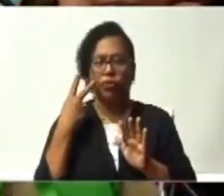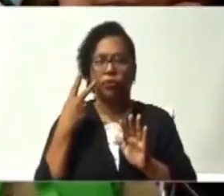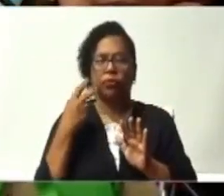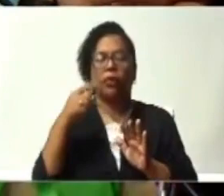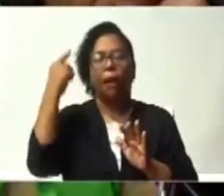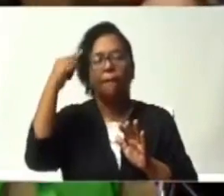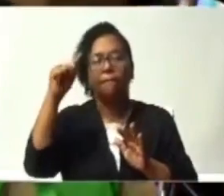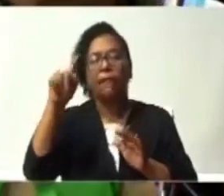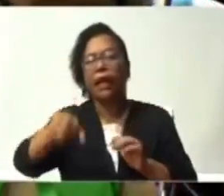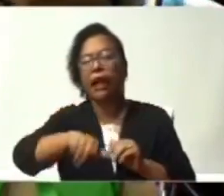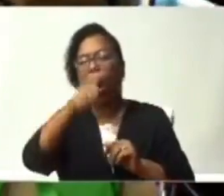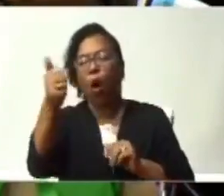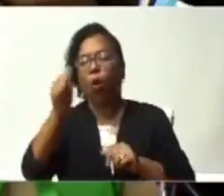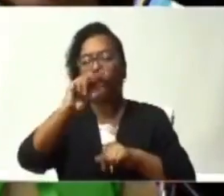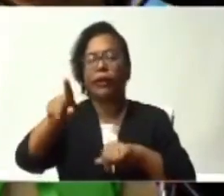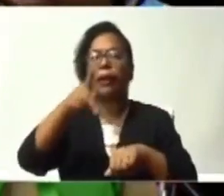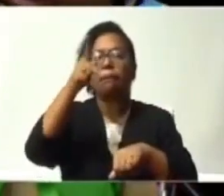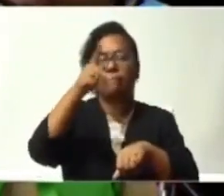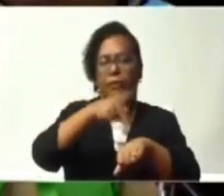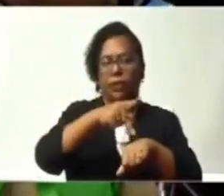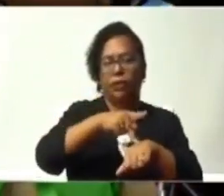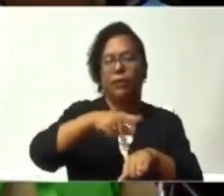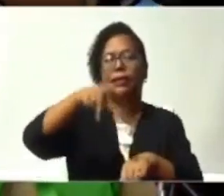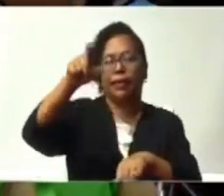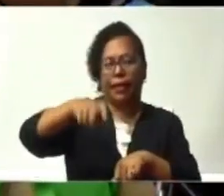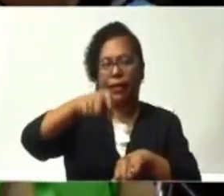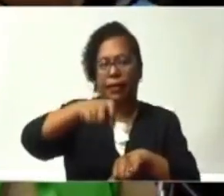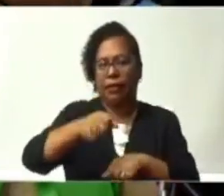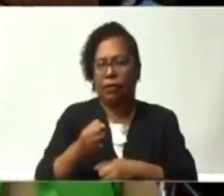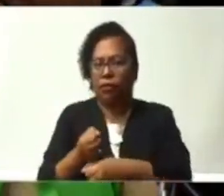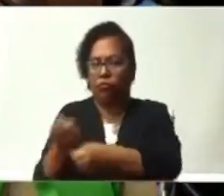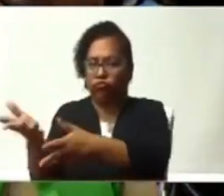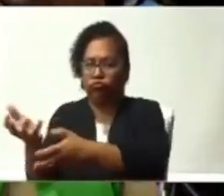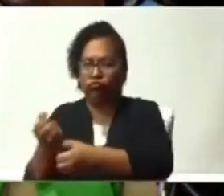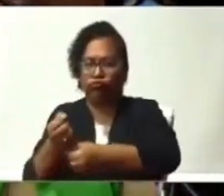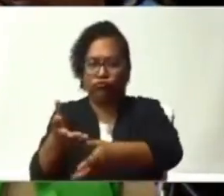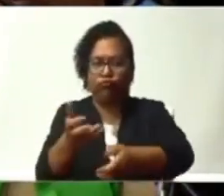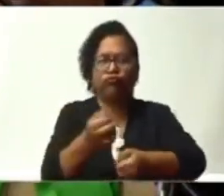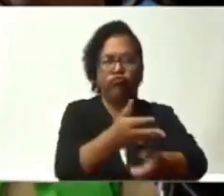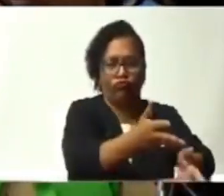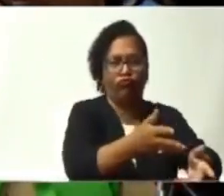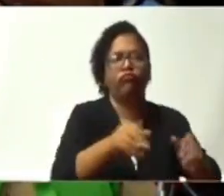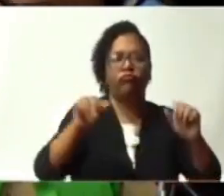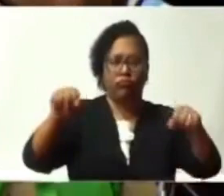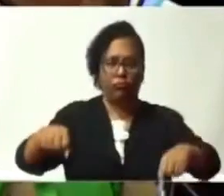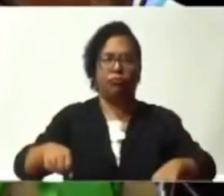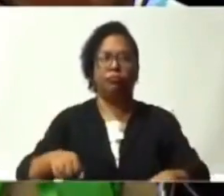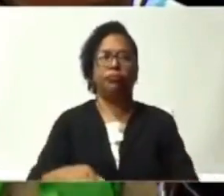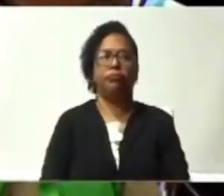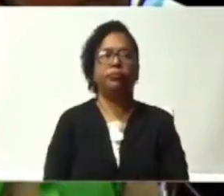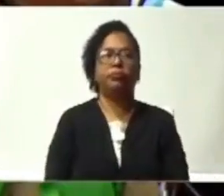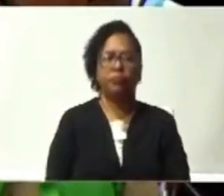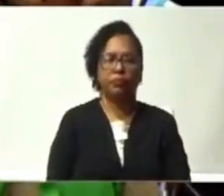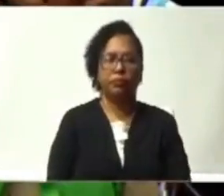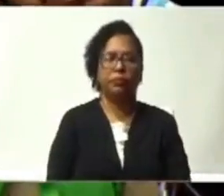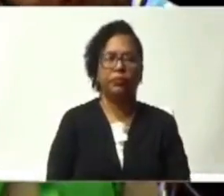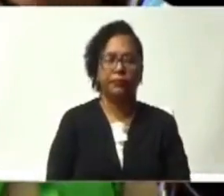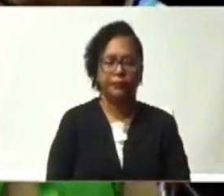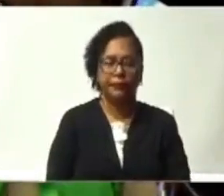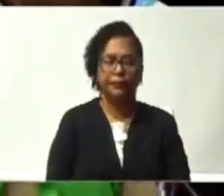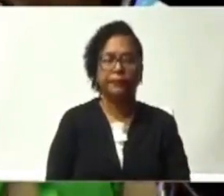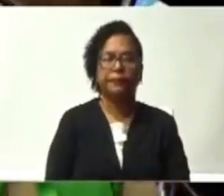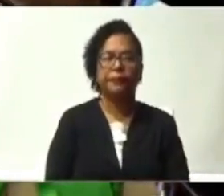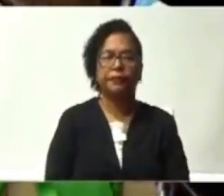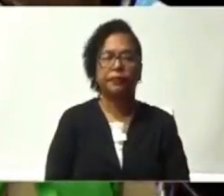Y entonces, si el ayuntamiento tiene la facultad de crear una oficina de planeamiento urbano, tendrá entonces mayor